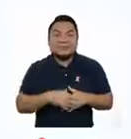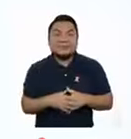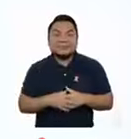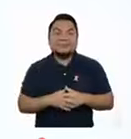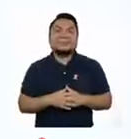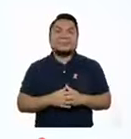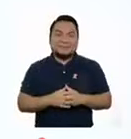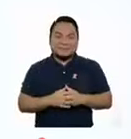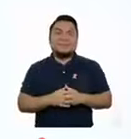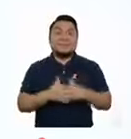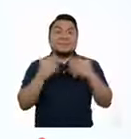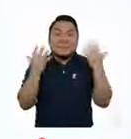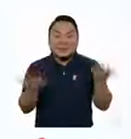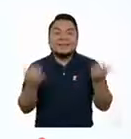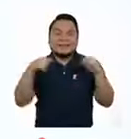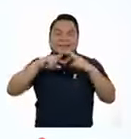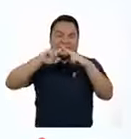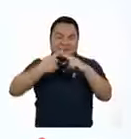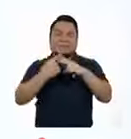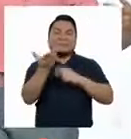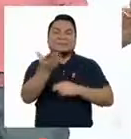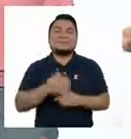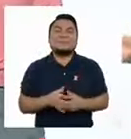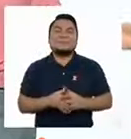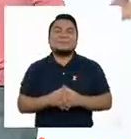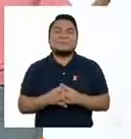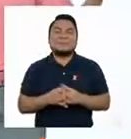¡Sí! Pues entonces, empecemos.